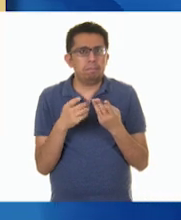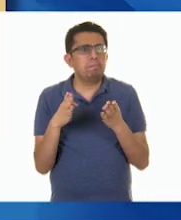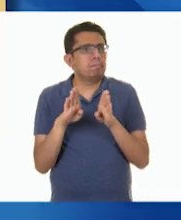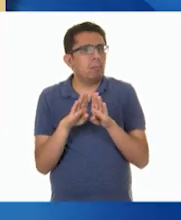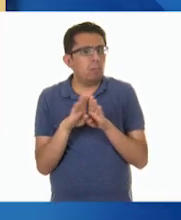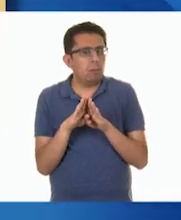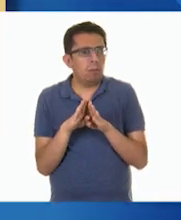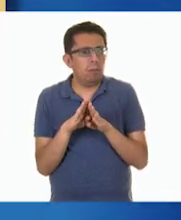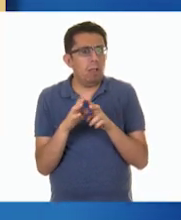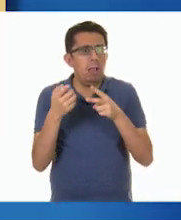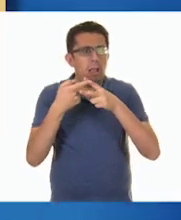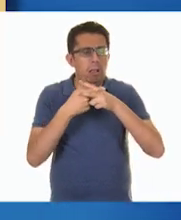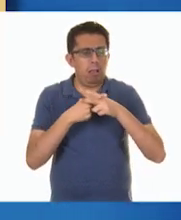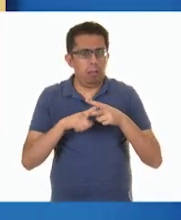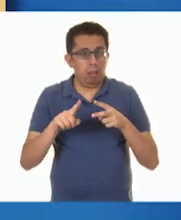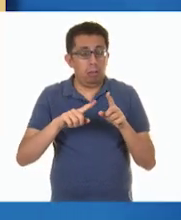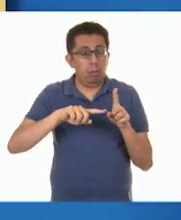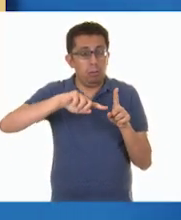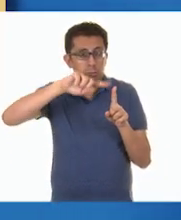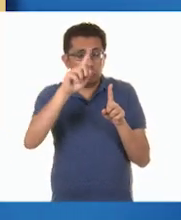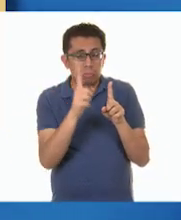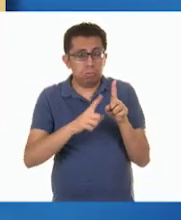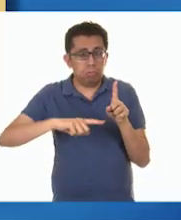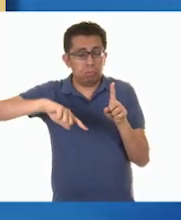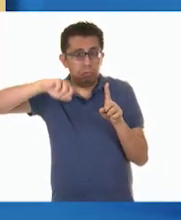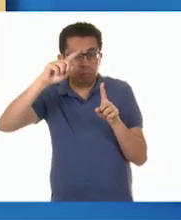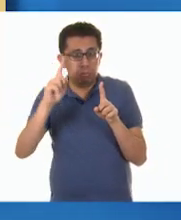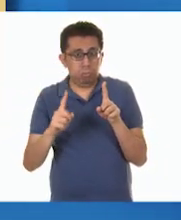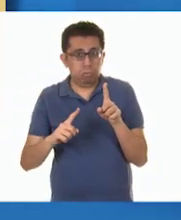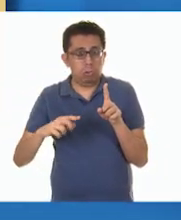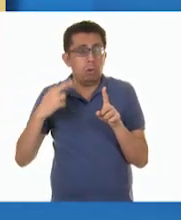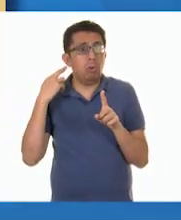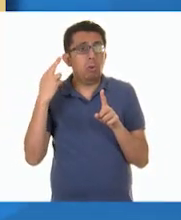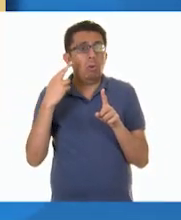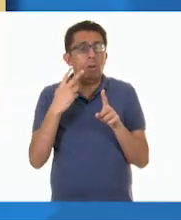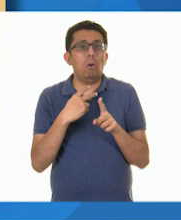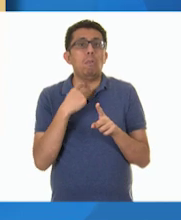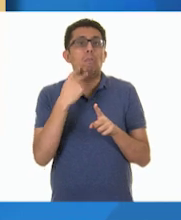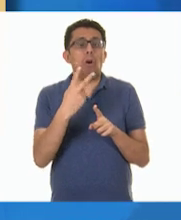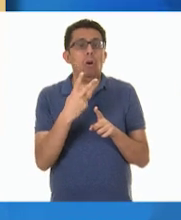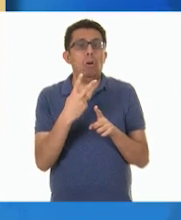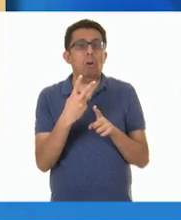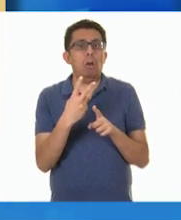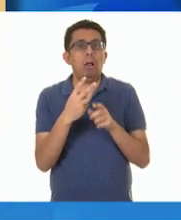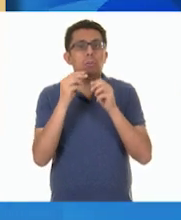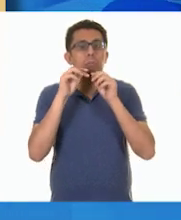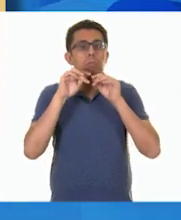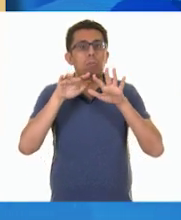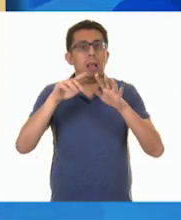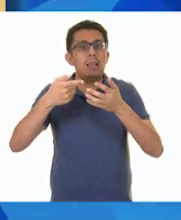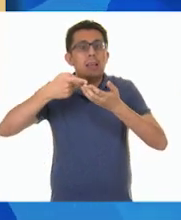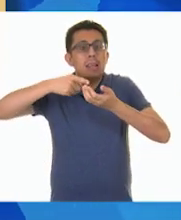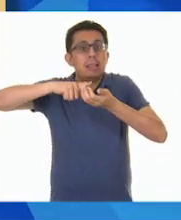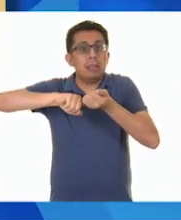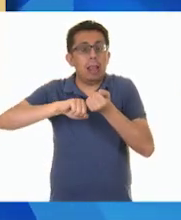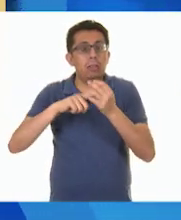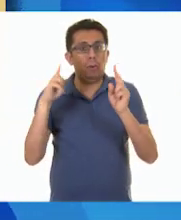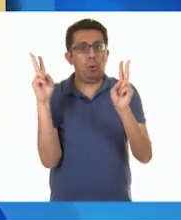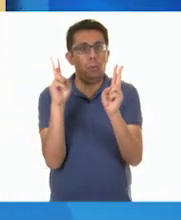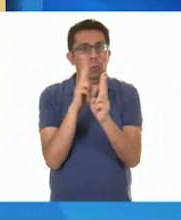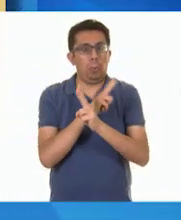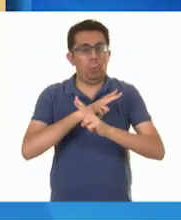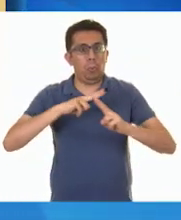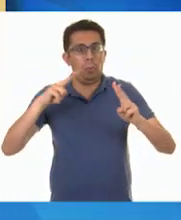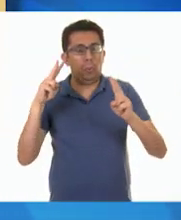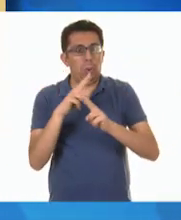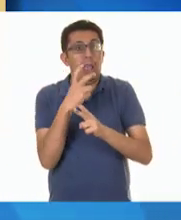Lo primero es que las ondas sonoras que vienen de tu boca pasan a través del aire. Las ondas sonoras hacen vibrar el